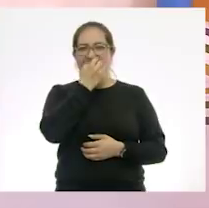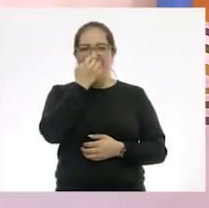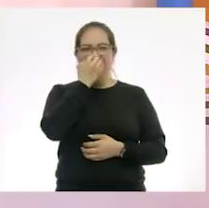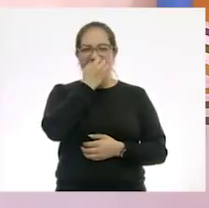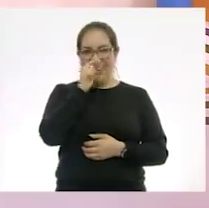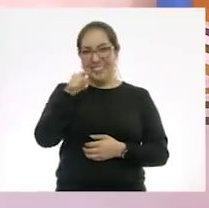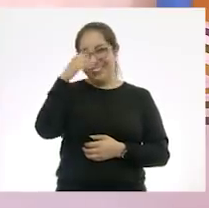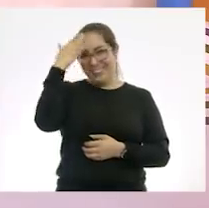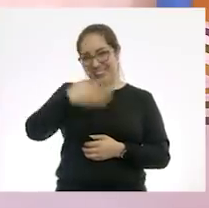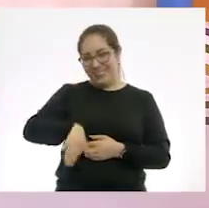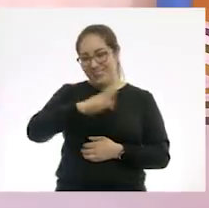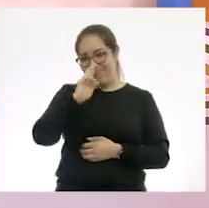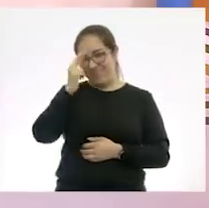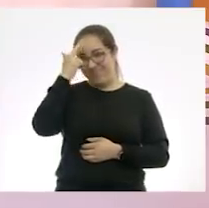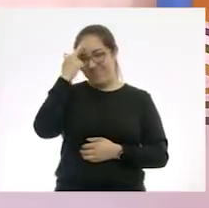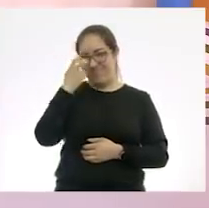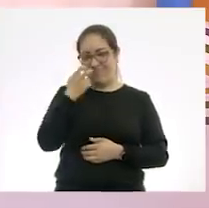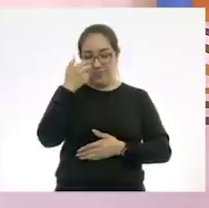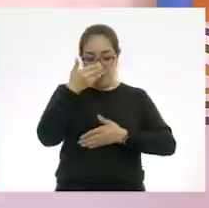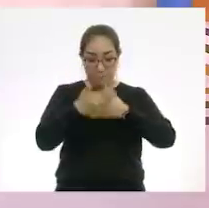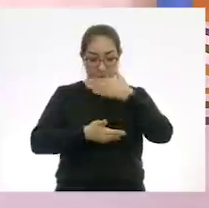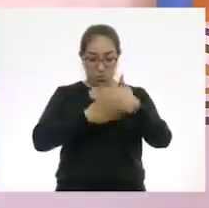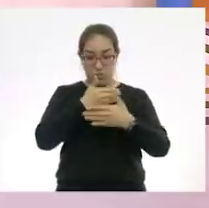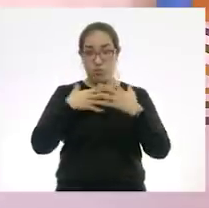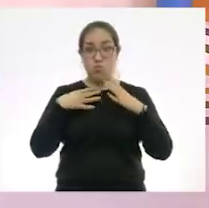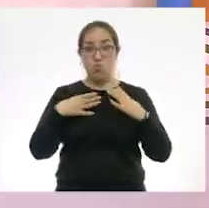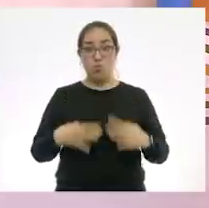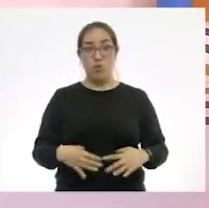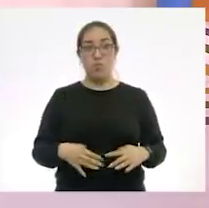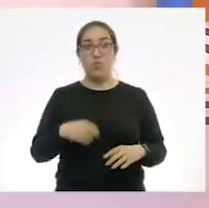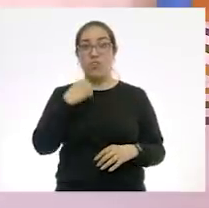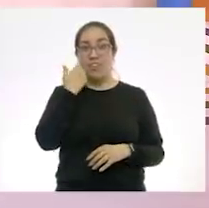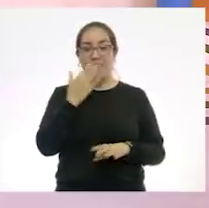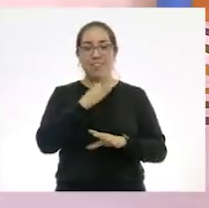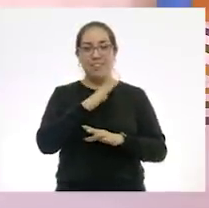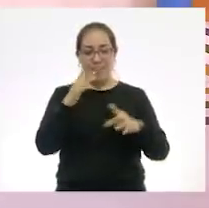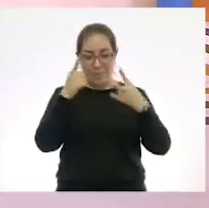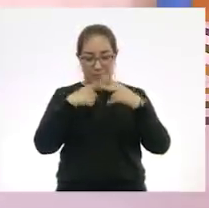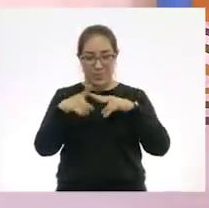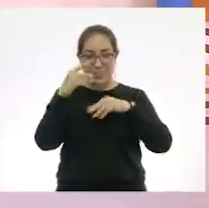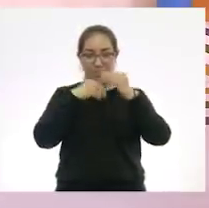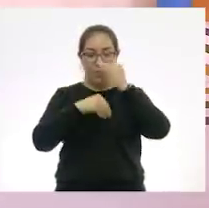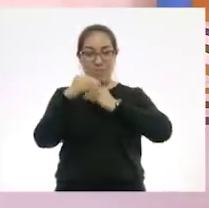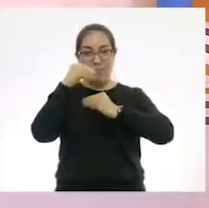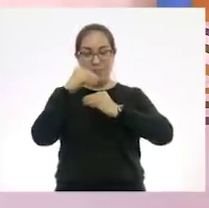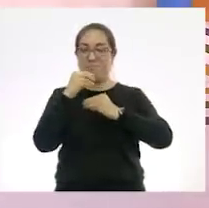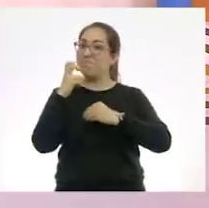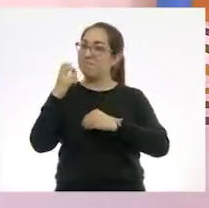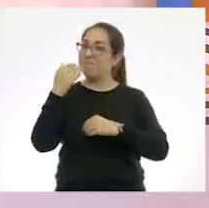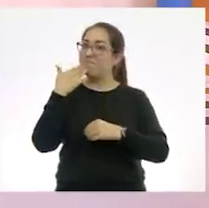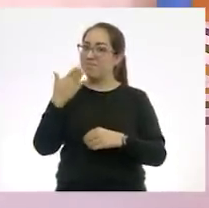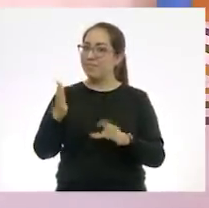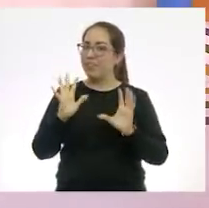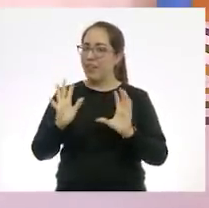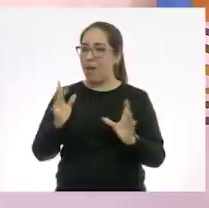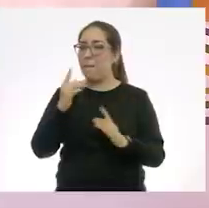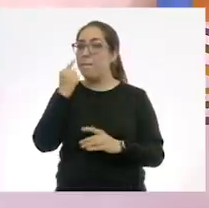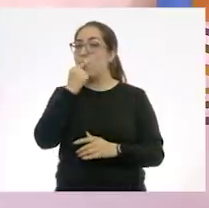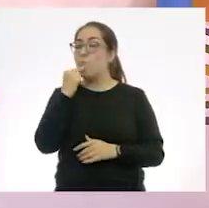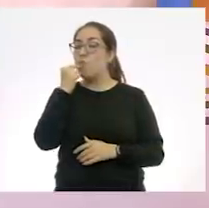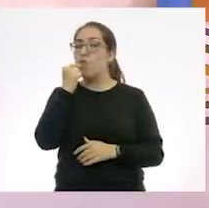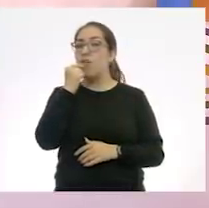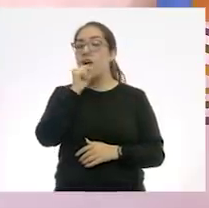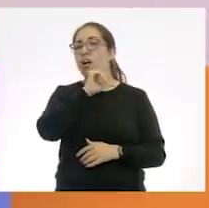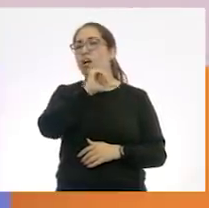Exactamente, sí. Para que es el proceso por el cual tu cuerpo se prepara para empezar a comer. Uh-huh, muy bien. ¿Qué? Ya tenemos la boca, ¿qué sigue?